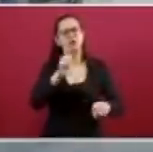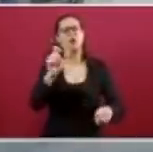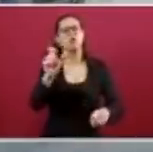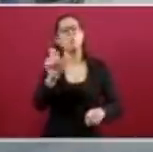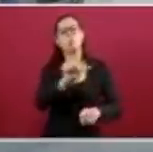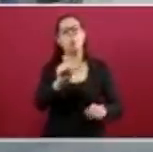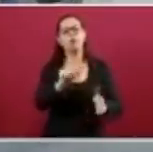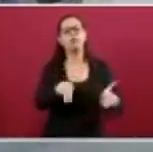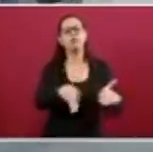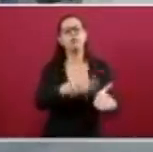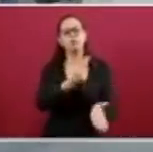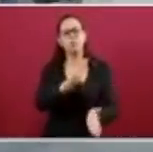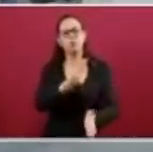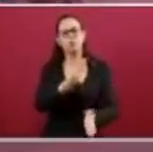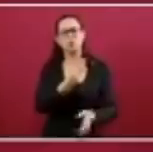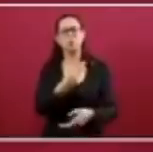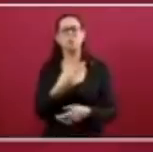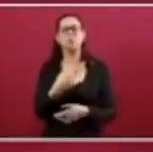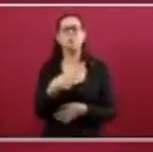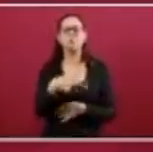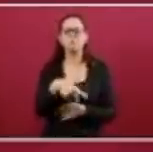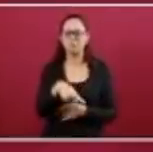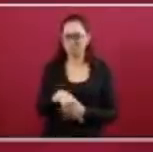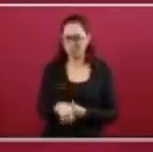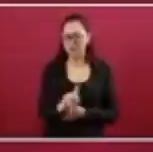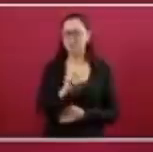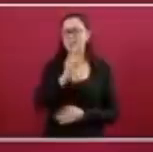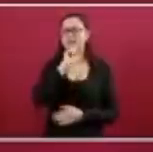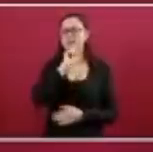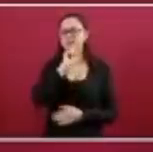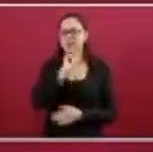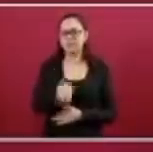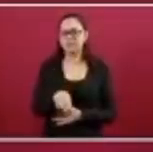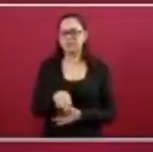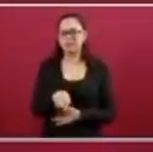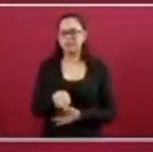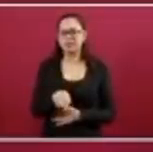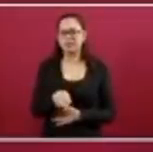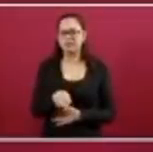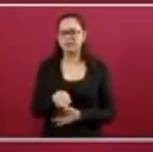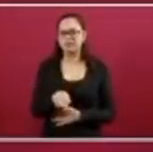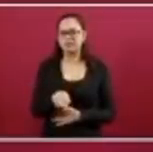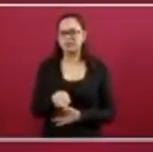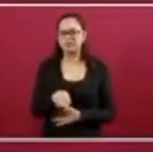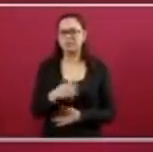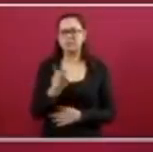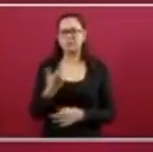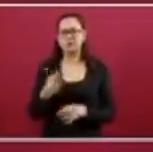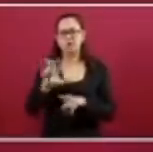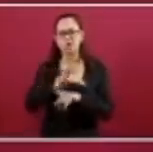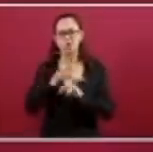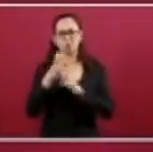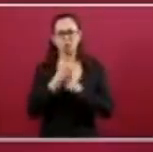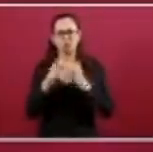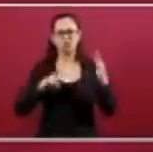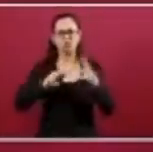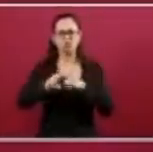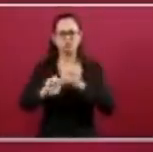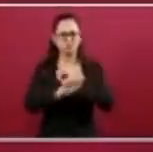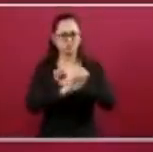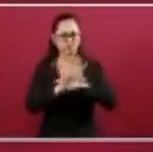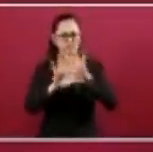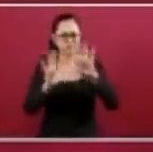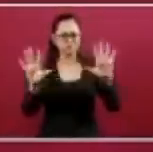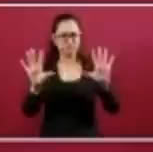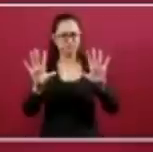pero también existe la Comisión de Transparencia,